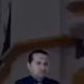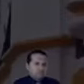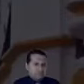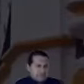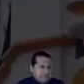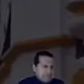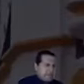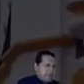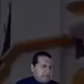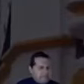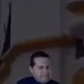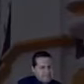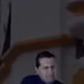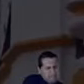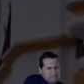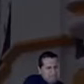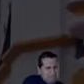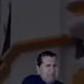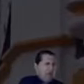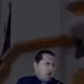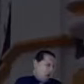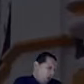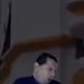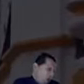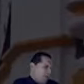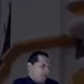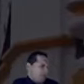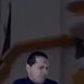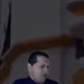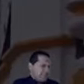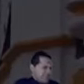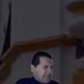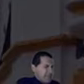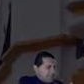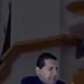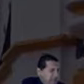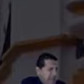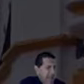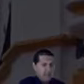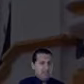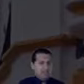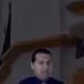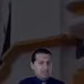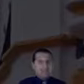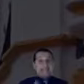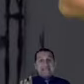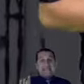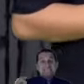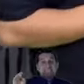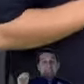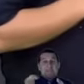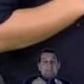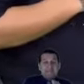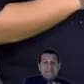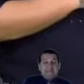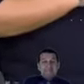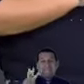logramos en el proceso de negociación una reducción de la deuda por concepto de intereses de